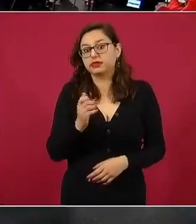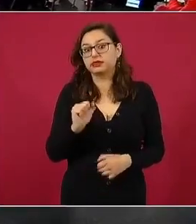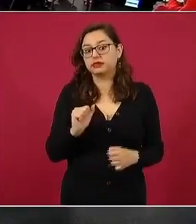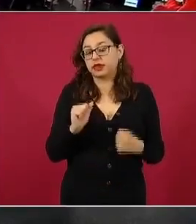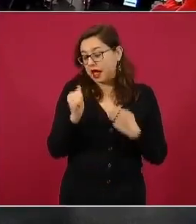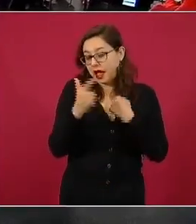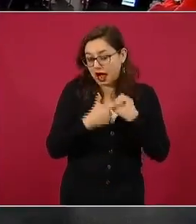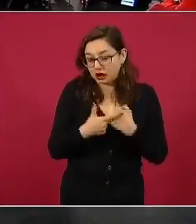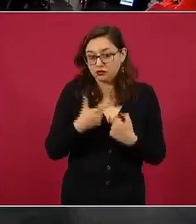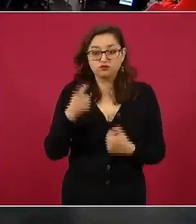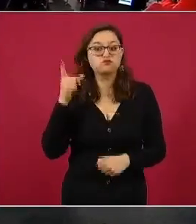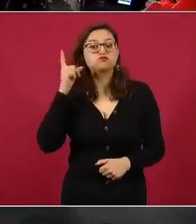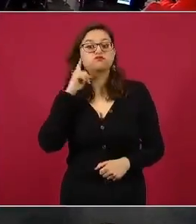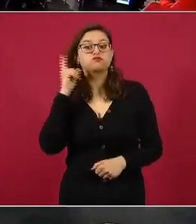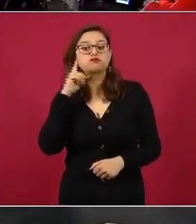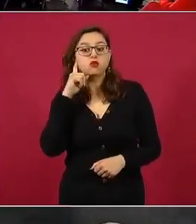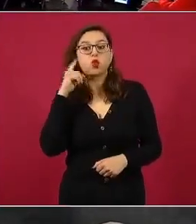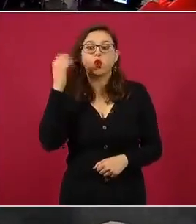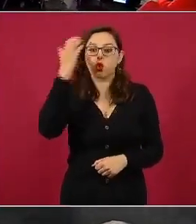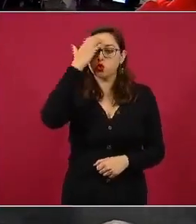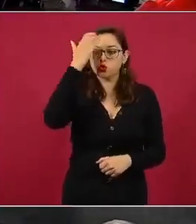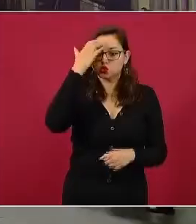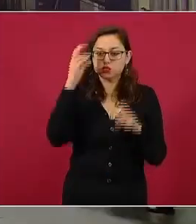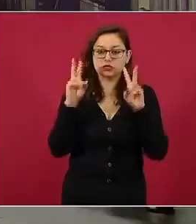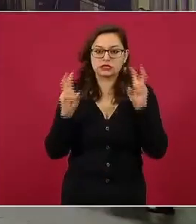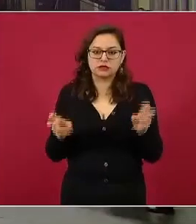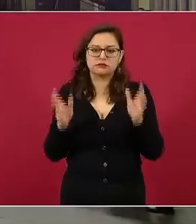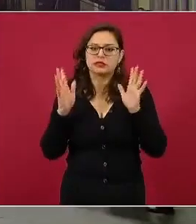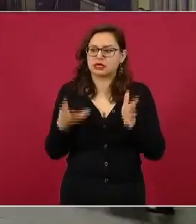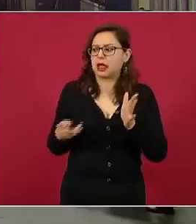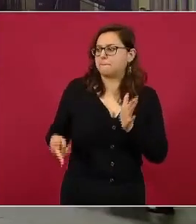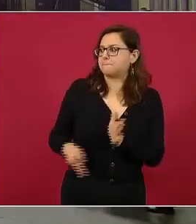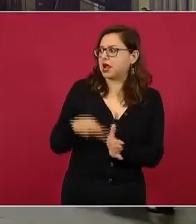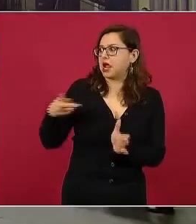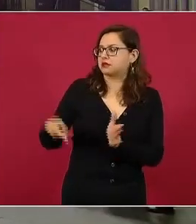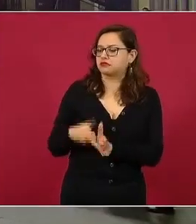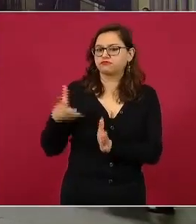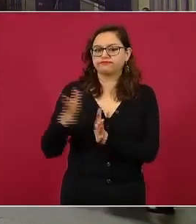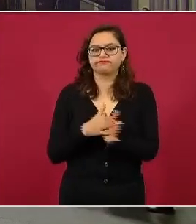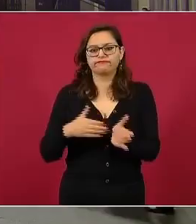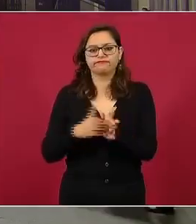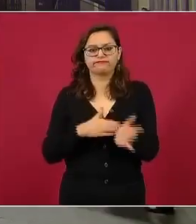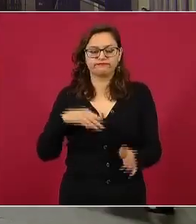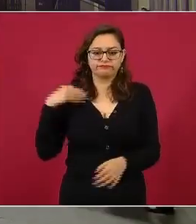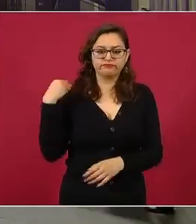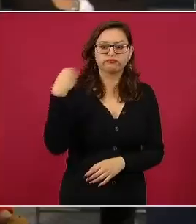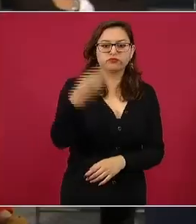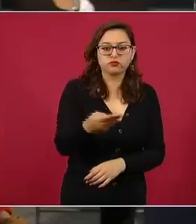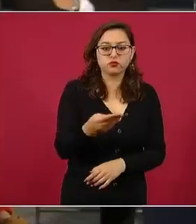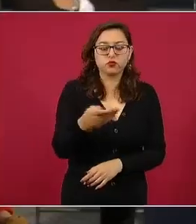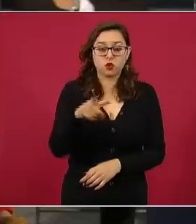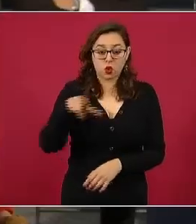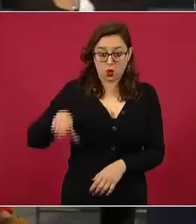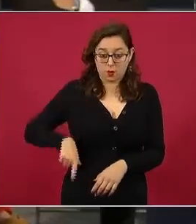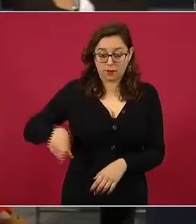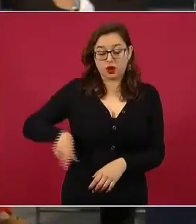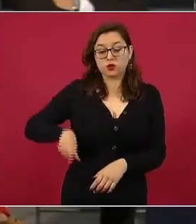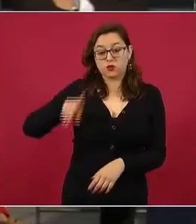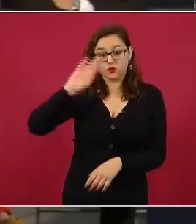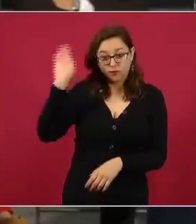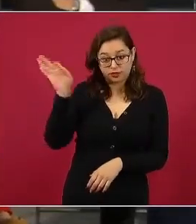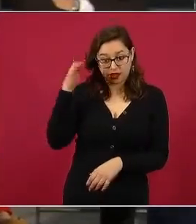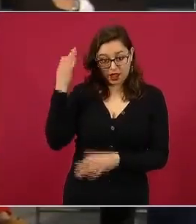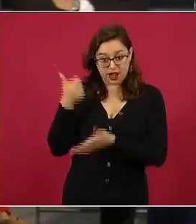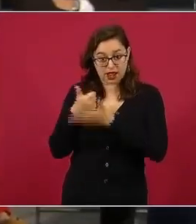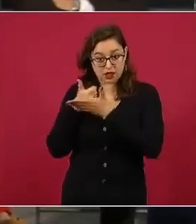está enterado de esto, entiendo, le digo que le han entregado documentos, y si esto se pudiera estar procediendo por parte del gobierno federal de acuerdo a